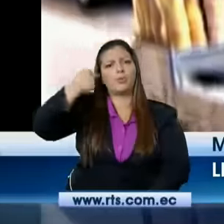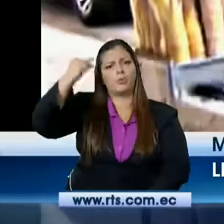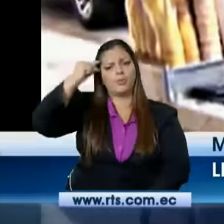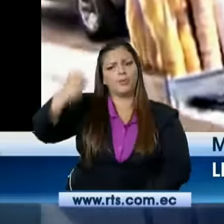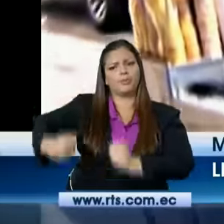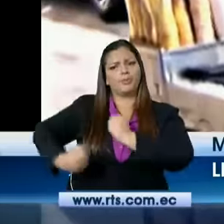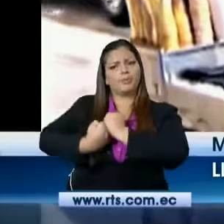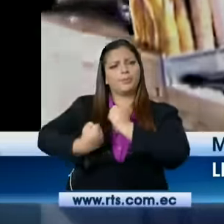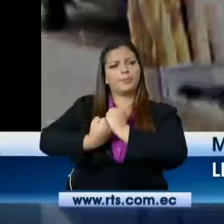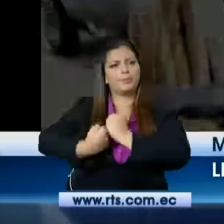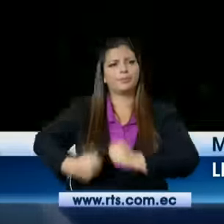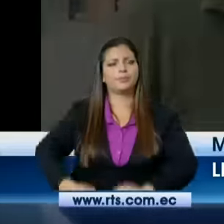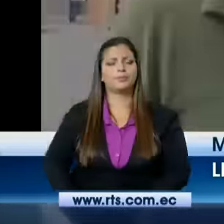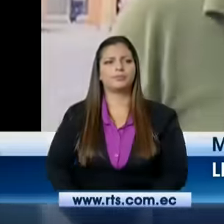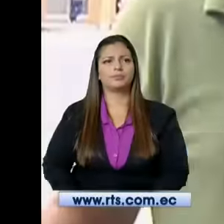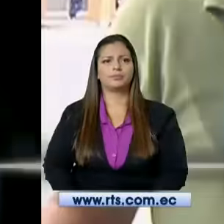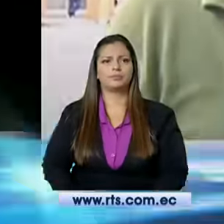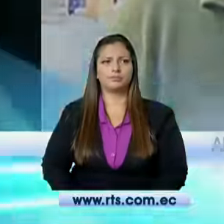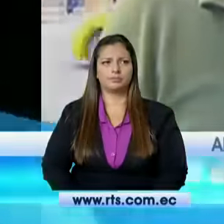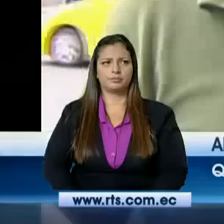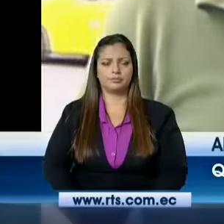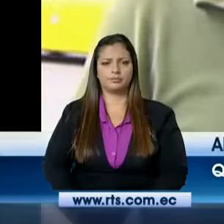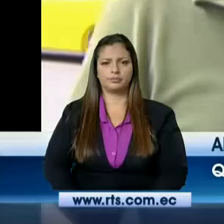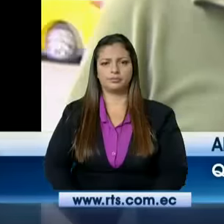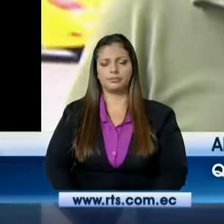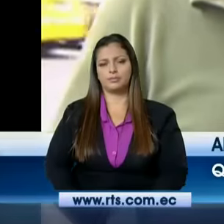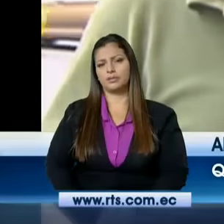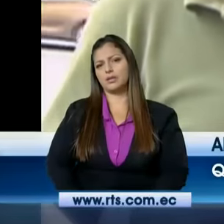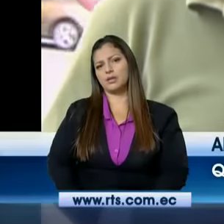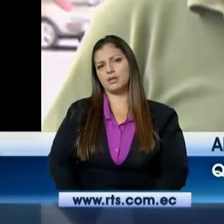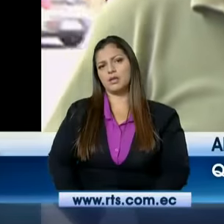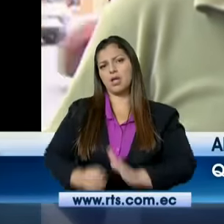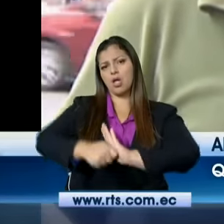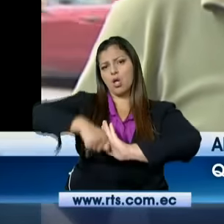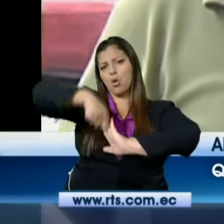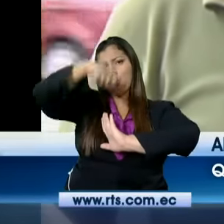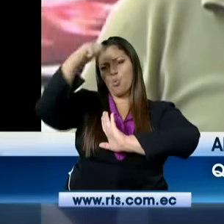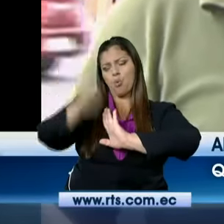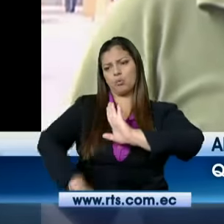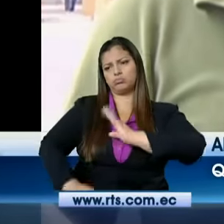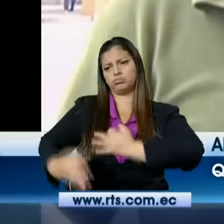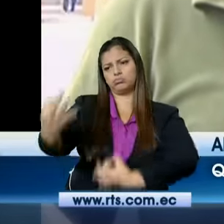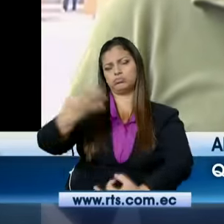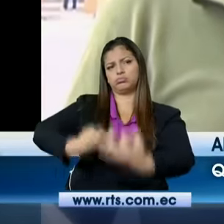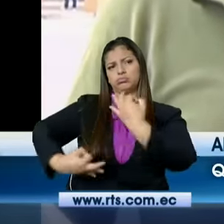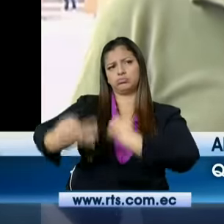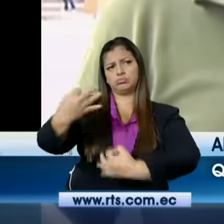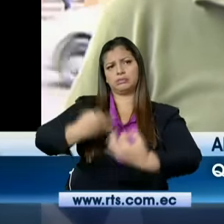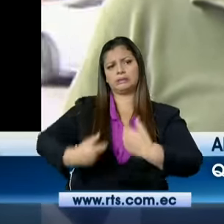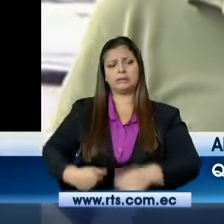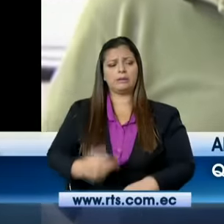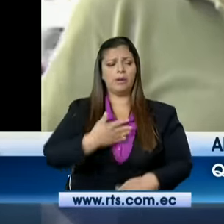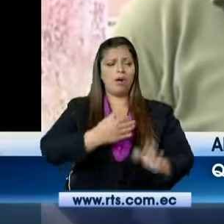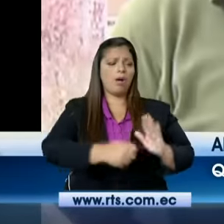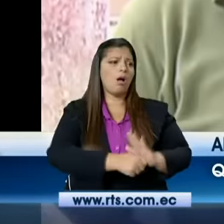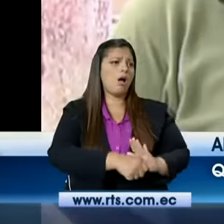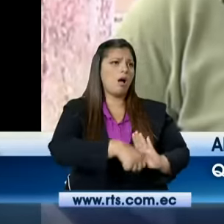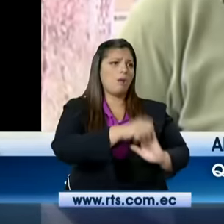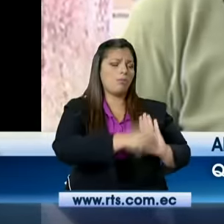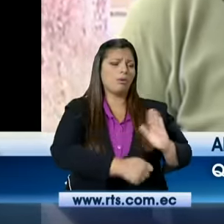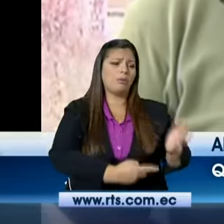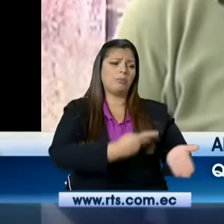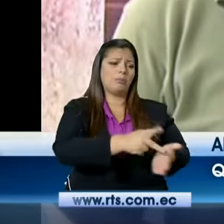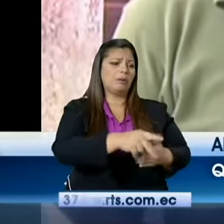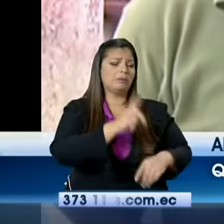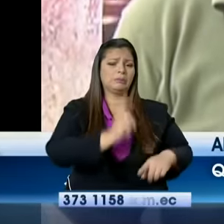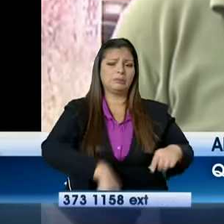resultado. Al último el juez dice que hay lesiones nomás. De ahí, como no tenía abogado yo porque estaba en una crisis tremenda, fue la última